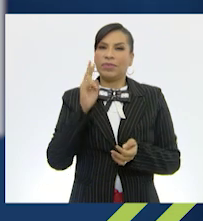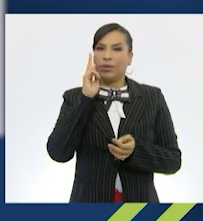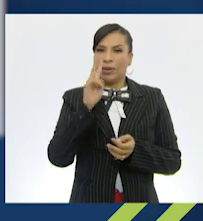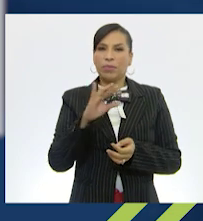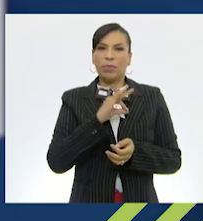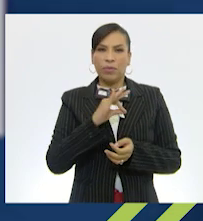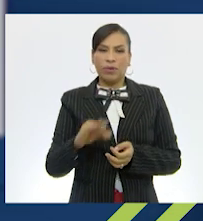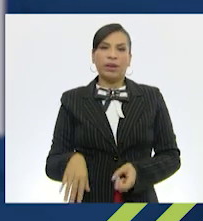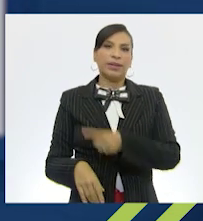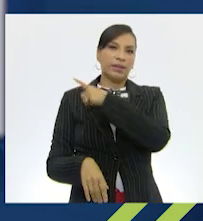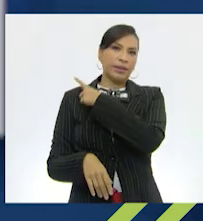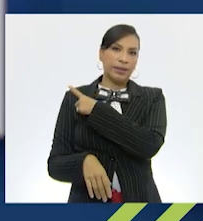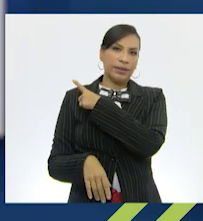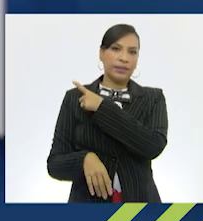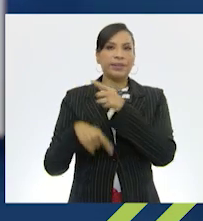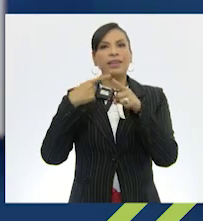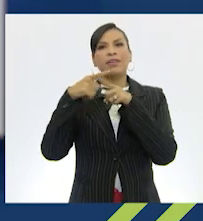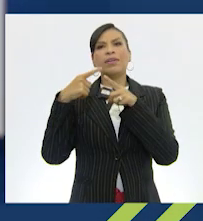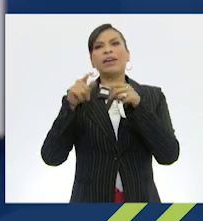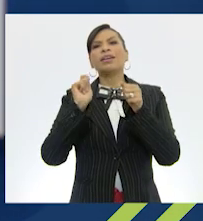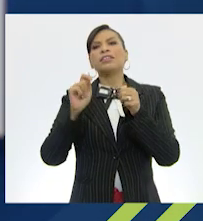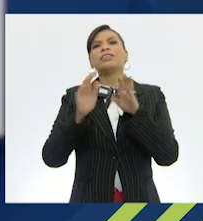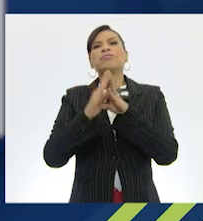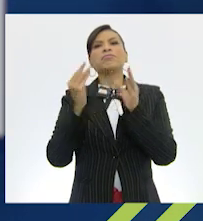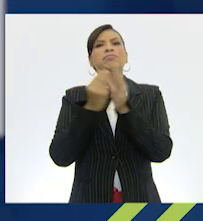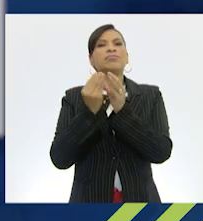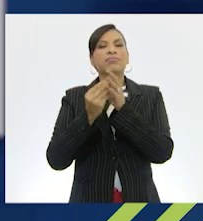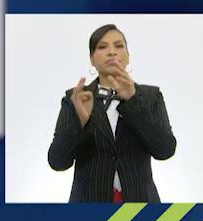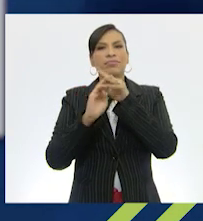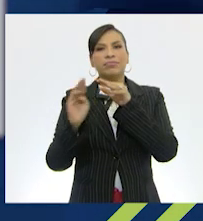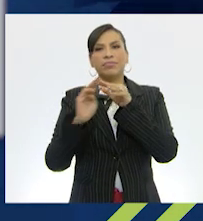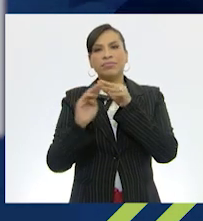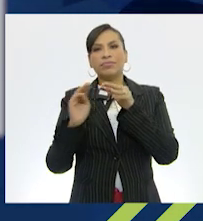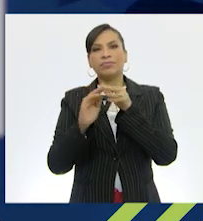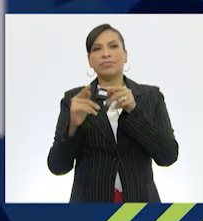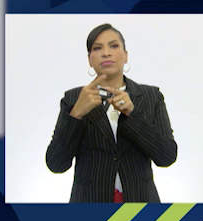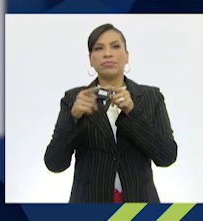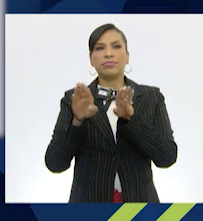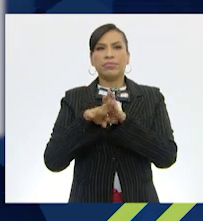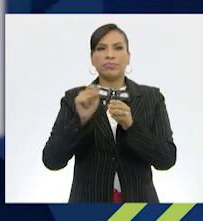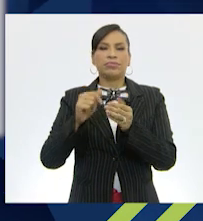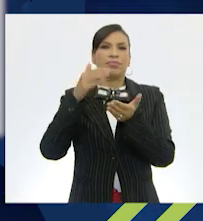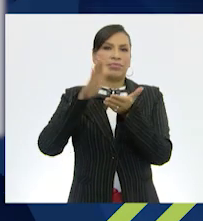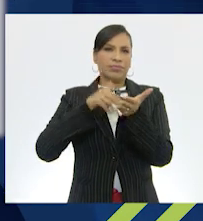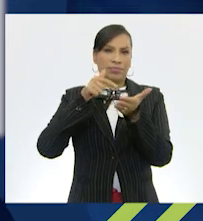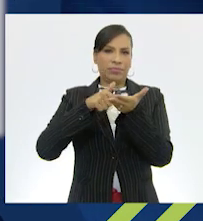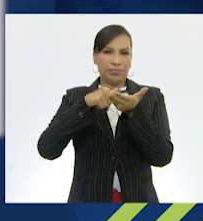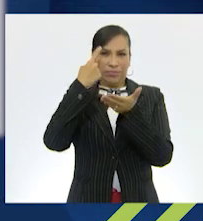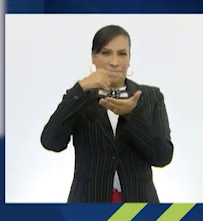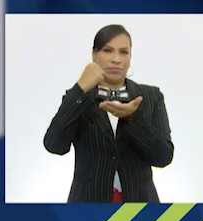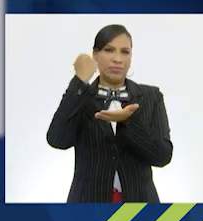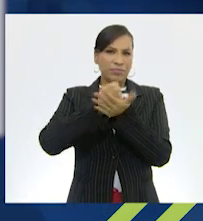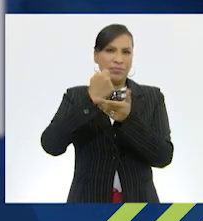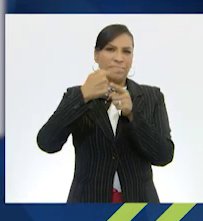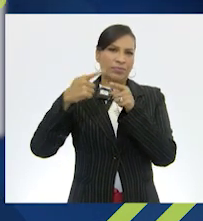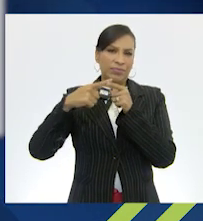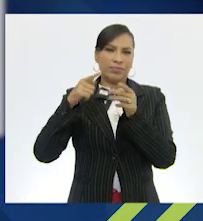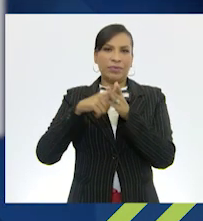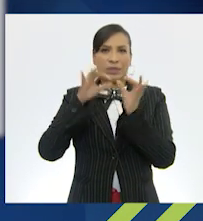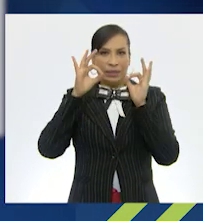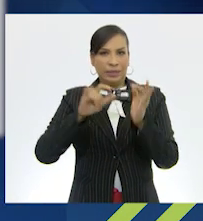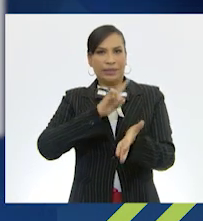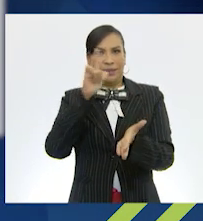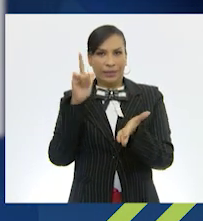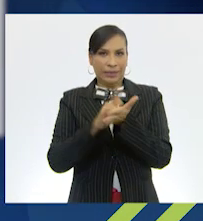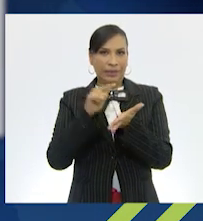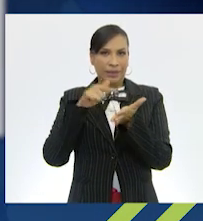podemos observar, vimos los diferentes tipos de migración. Algunos de ellos son por documentación. En la documentación puede ser de manera legal,